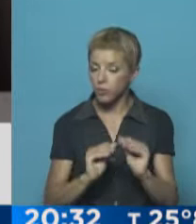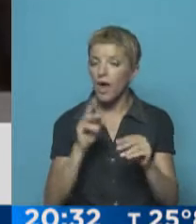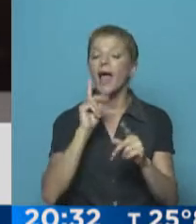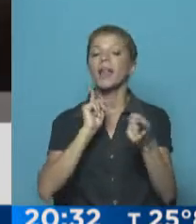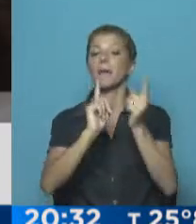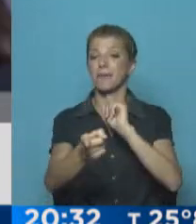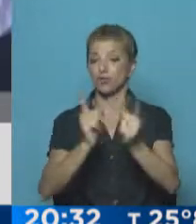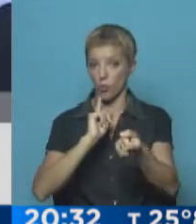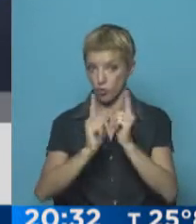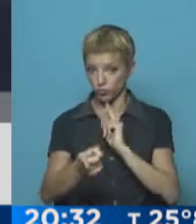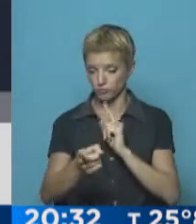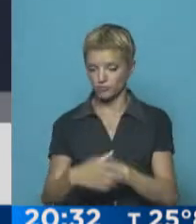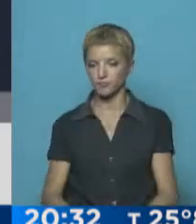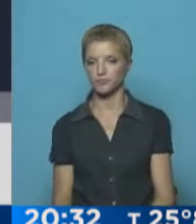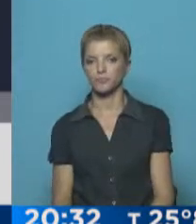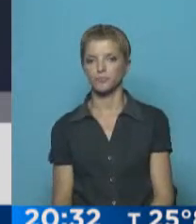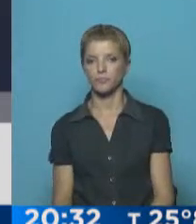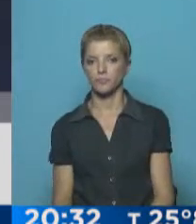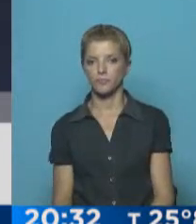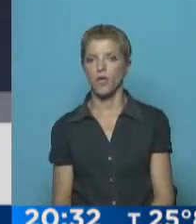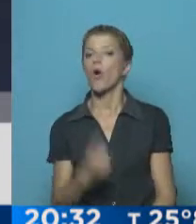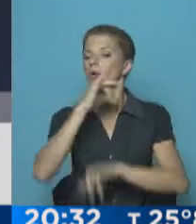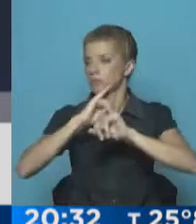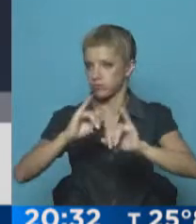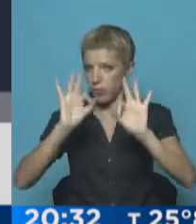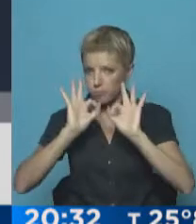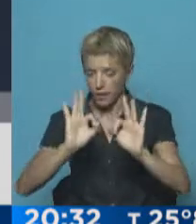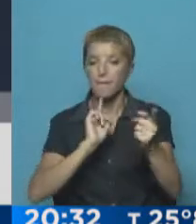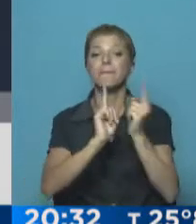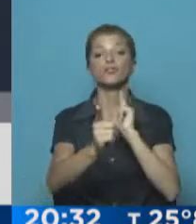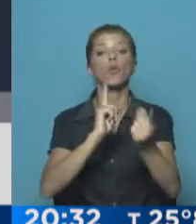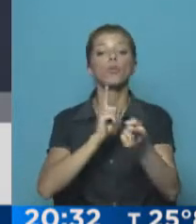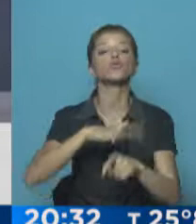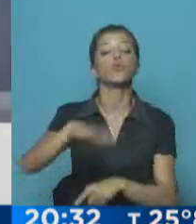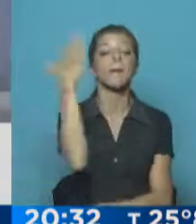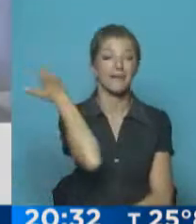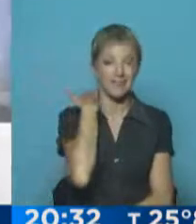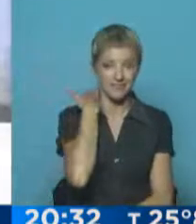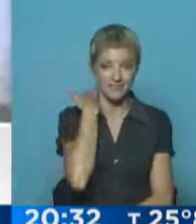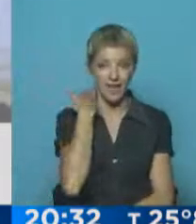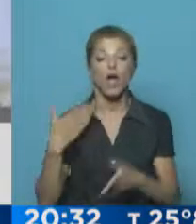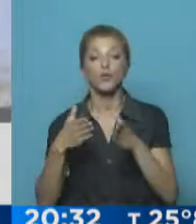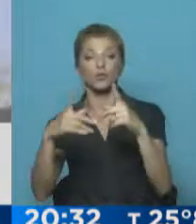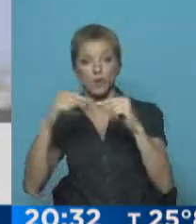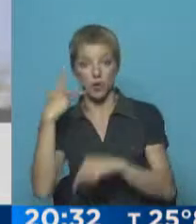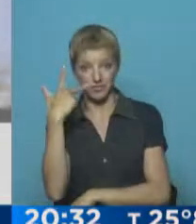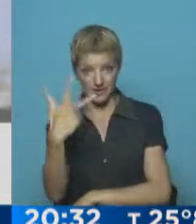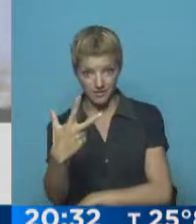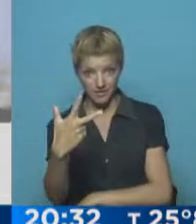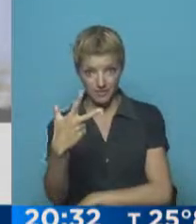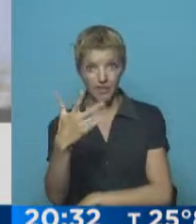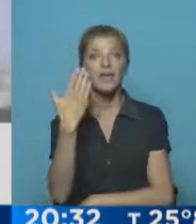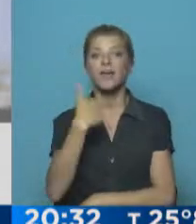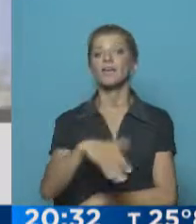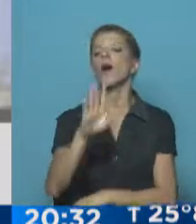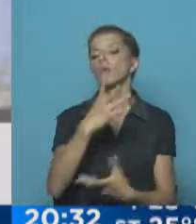metrobuses interurbanos. Un anuncio muy concreto es que el Metrobús de La Matanza, que va por ruta 3, que realmente va a significar un